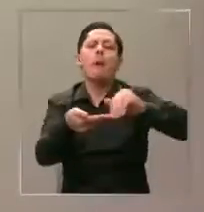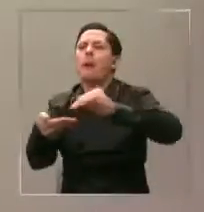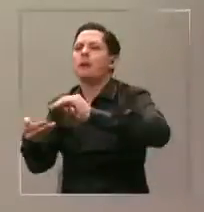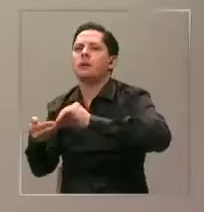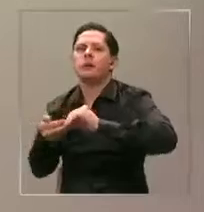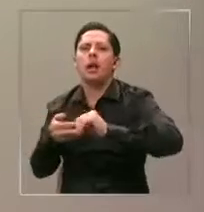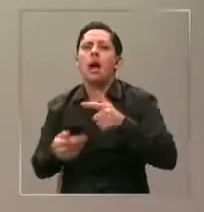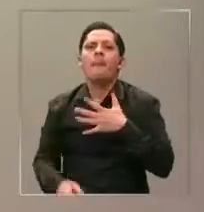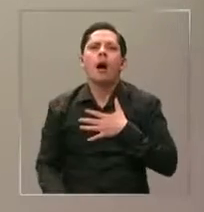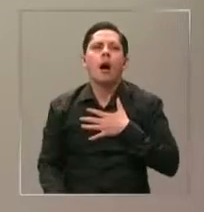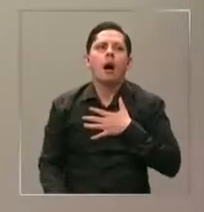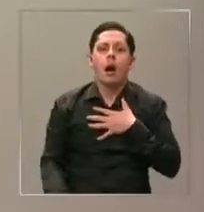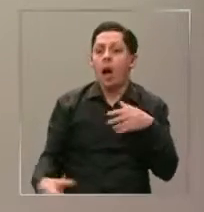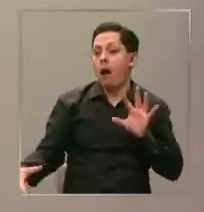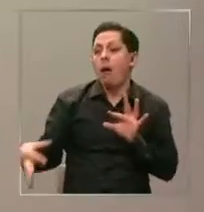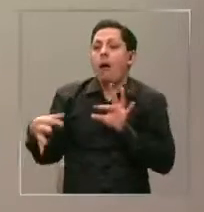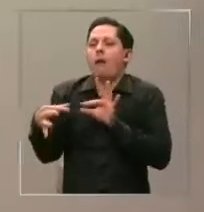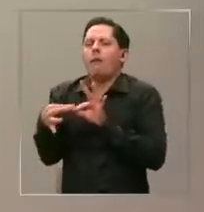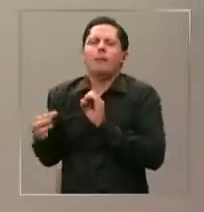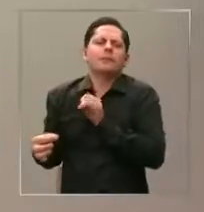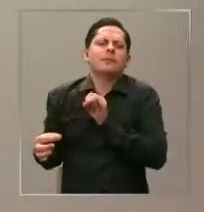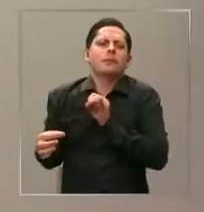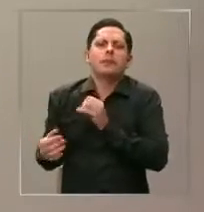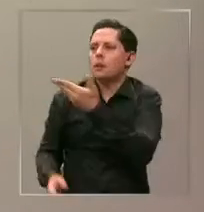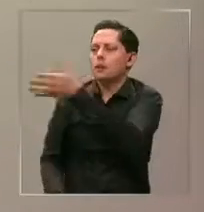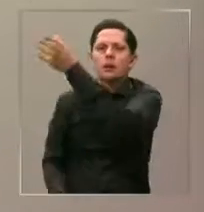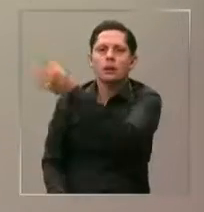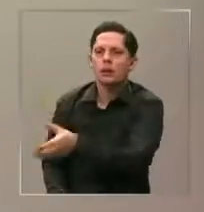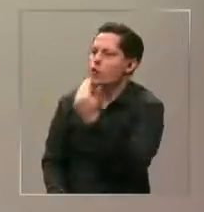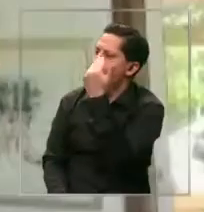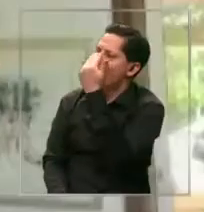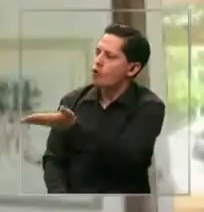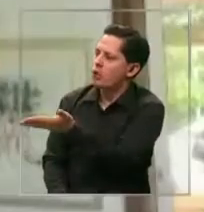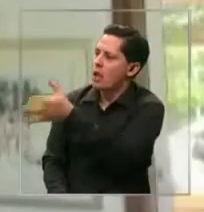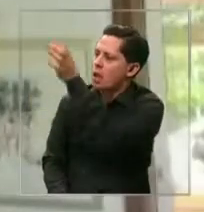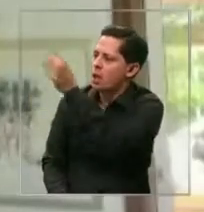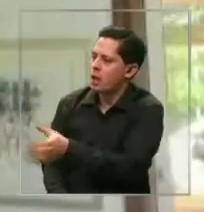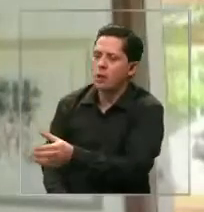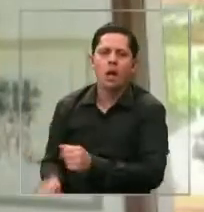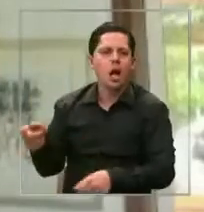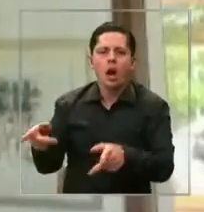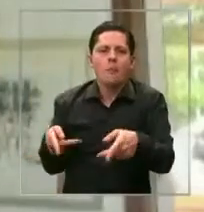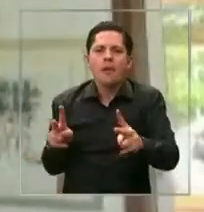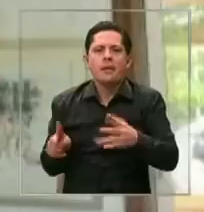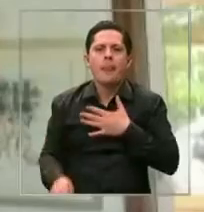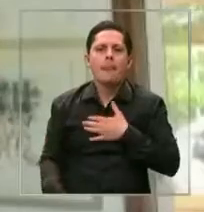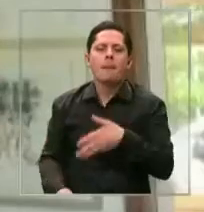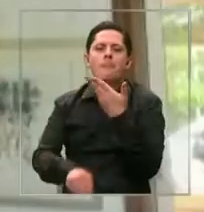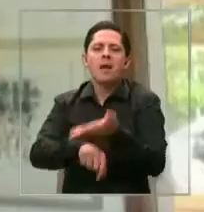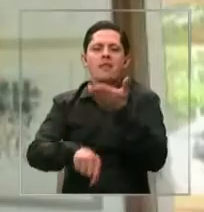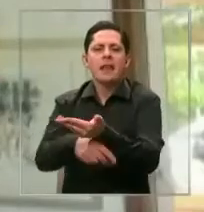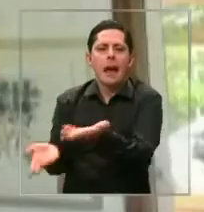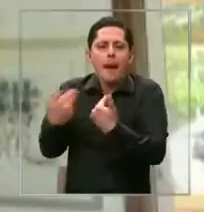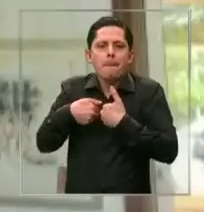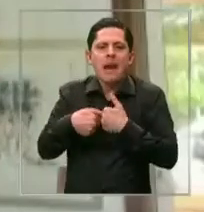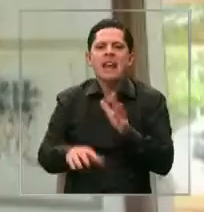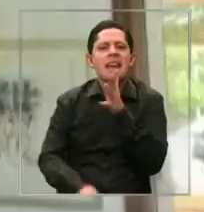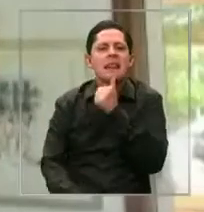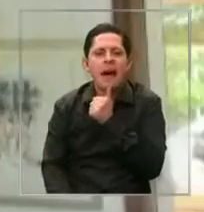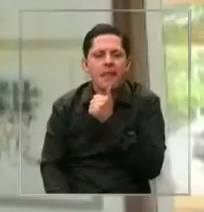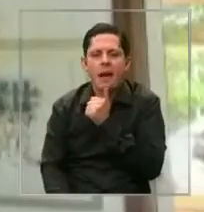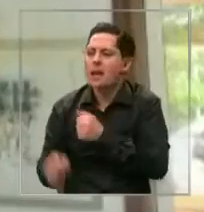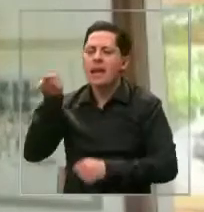nos haga cómplices de esa impunidad que usted ha instalado. No tiene derecho a pedir nada.